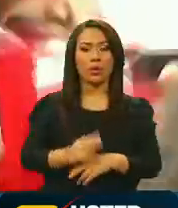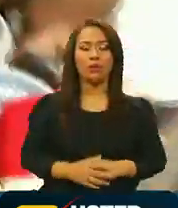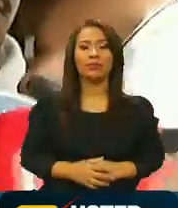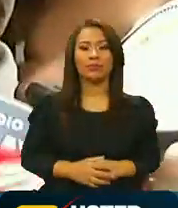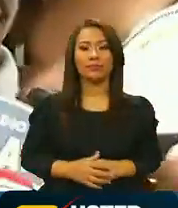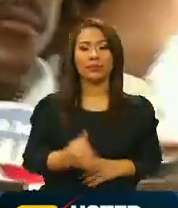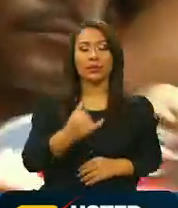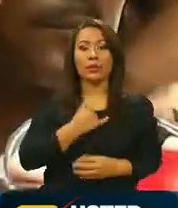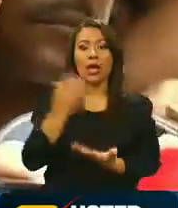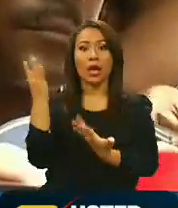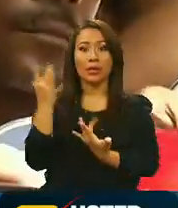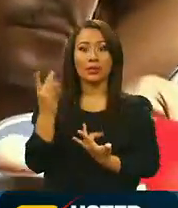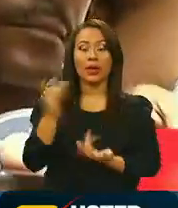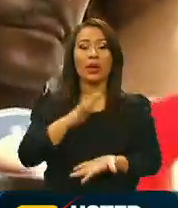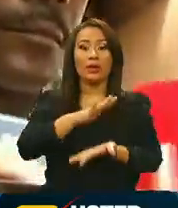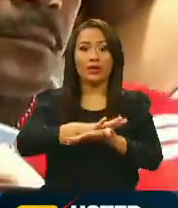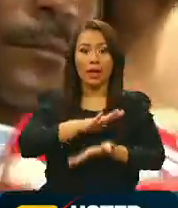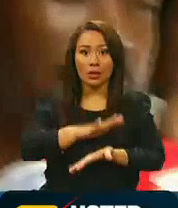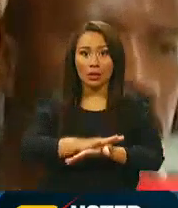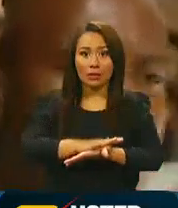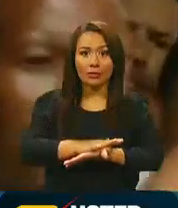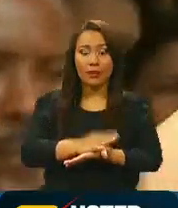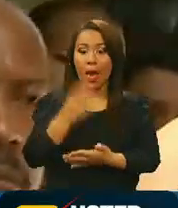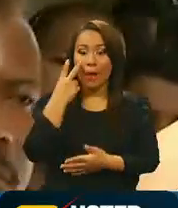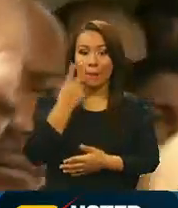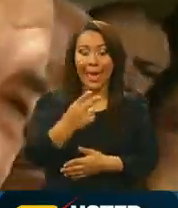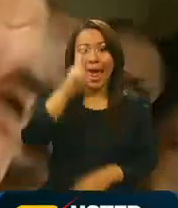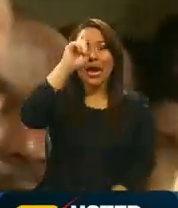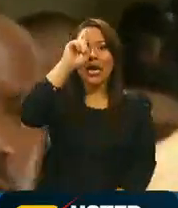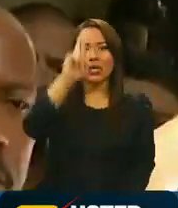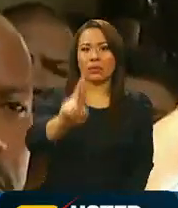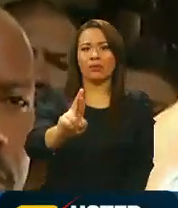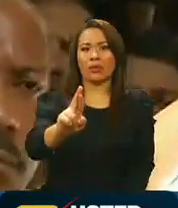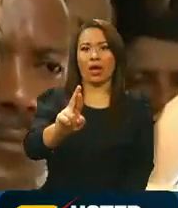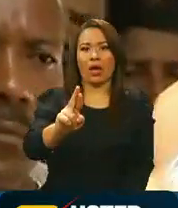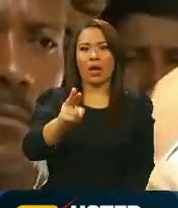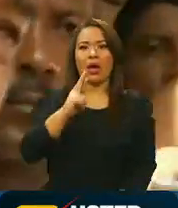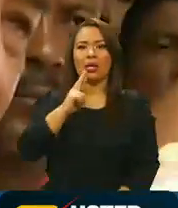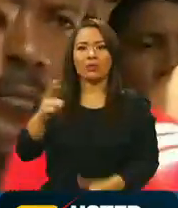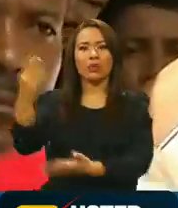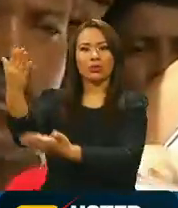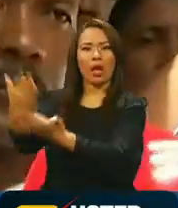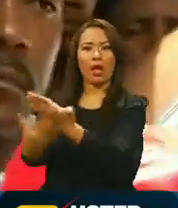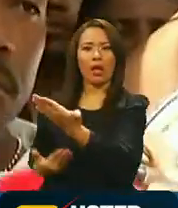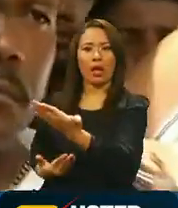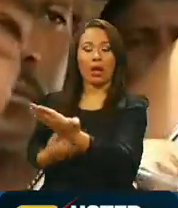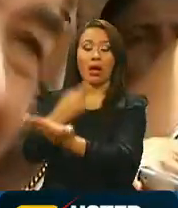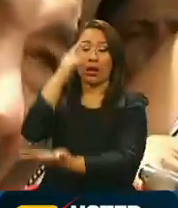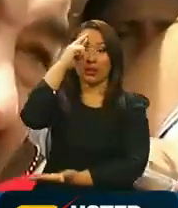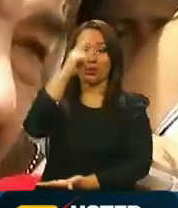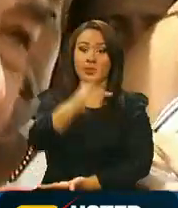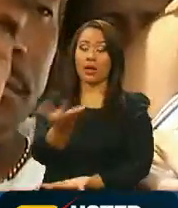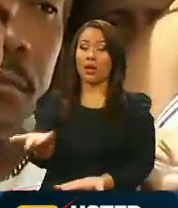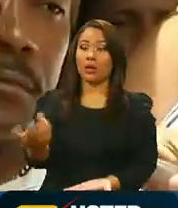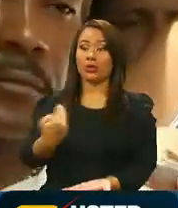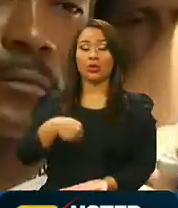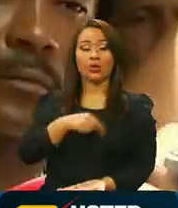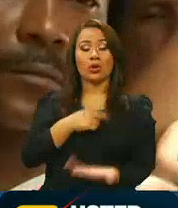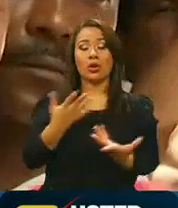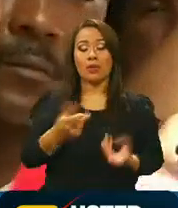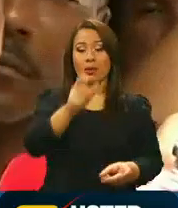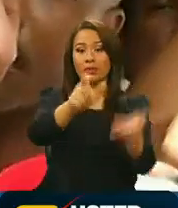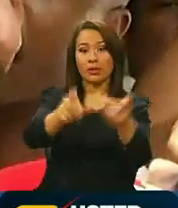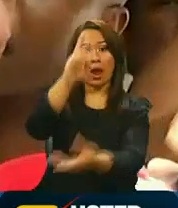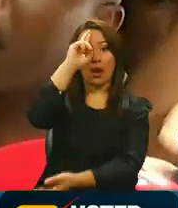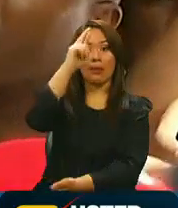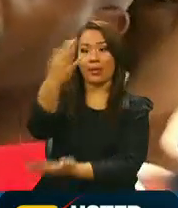Espero que se tenga la serenidad y la limpieza de respetar el resultado electoral, sea cual sea. Y